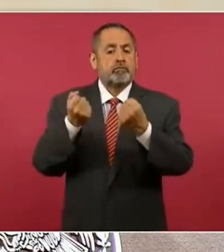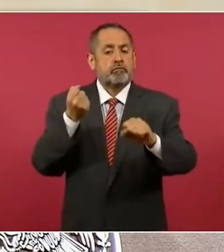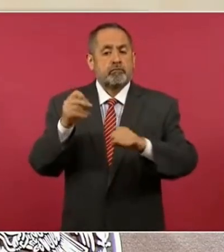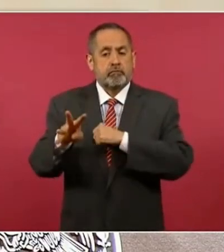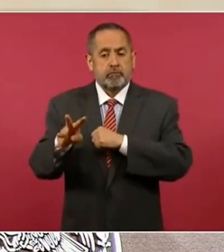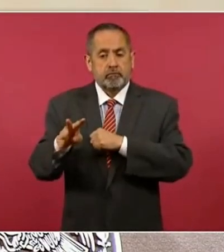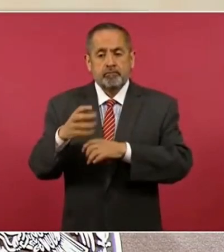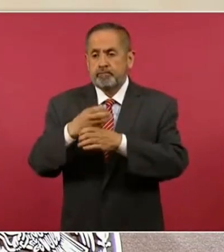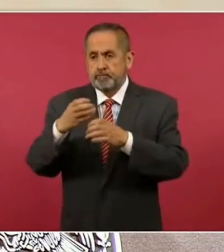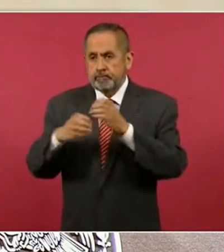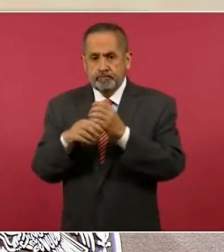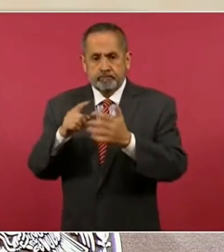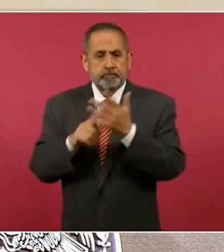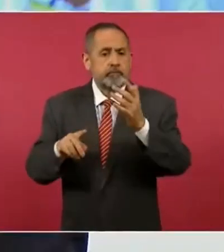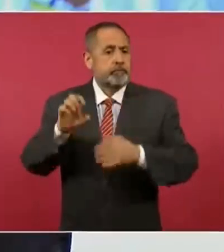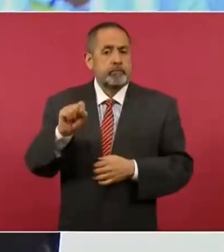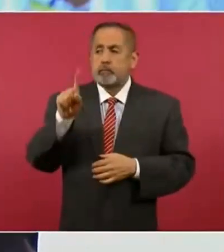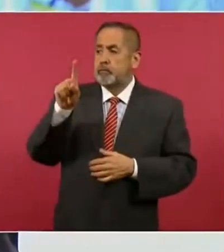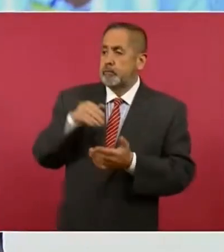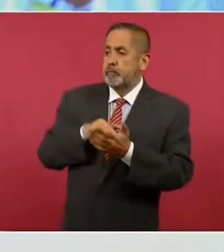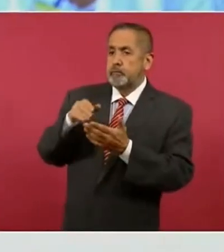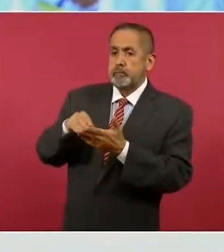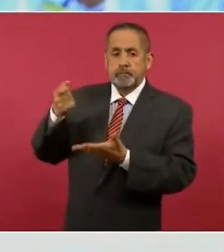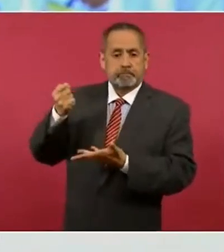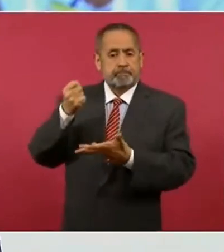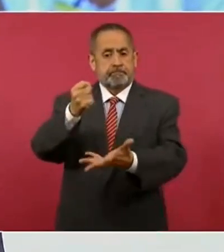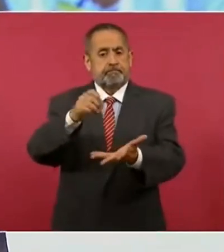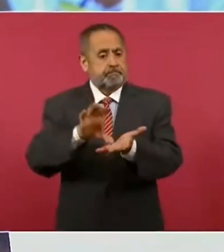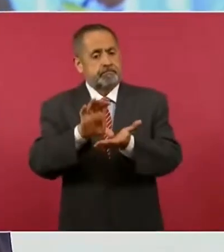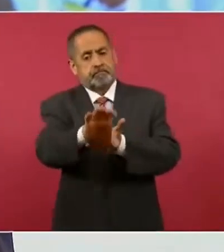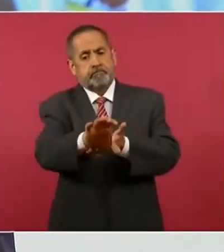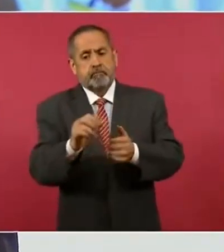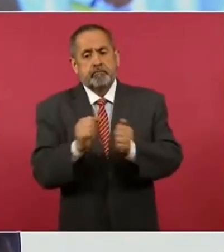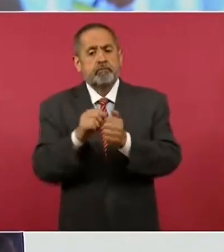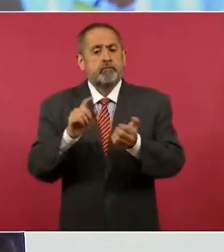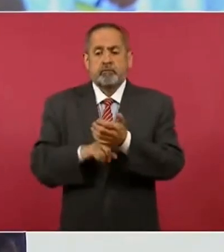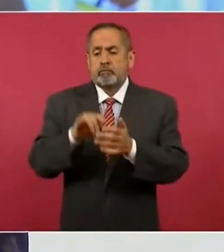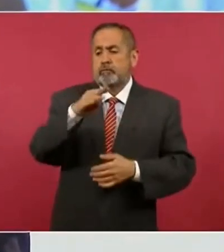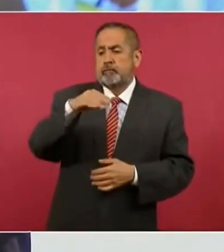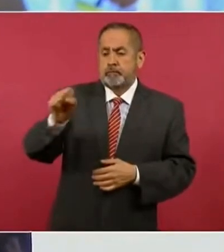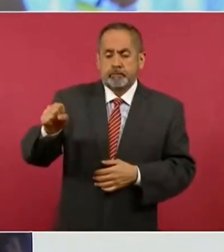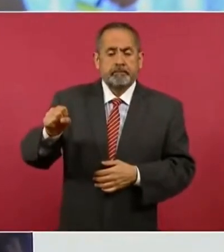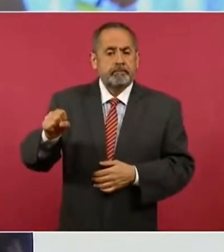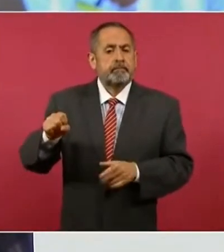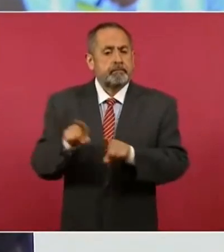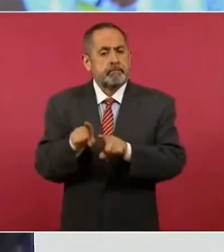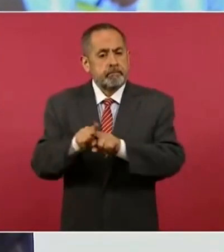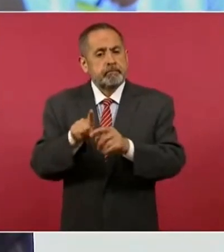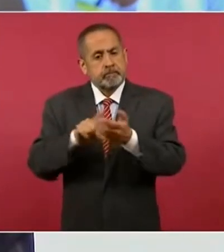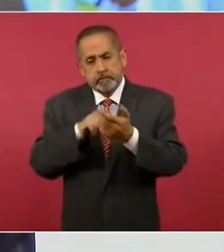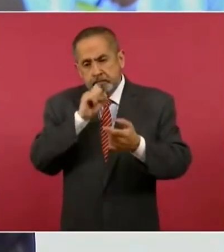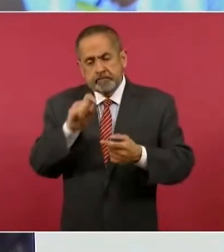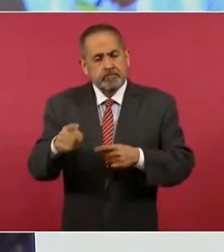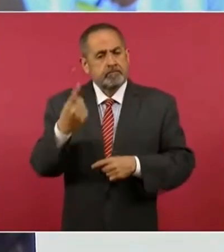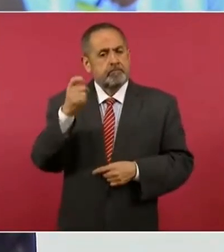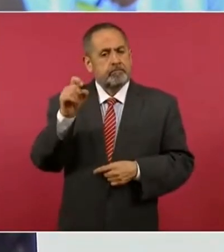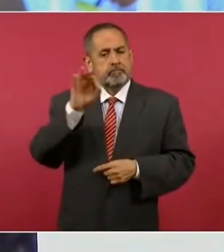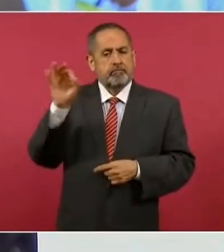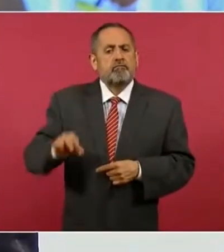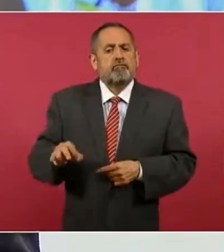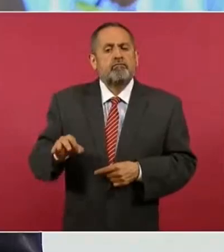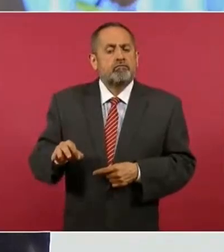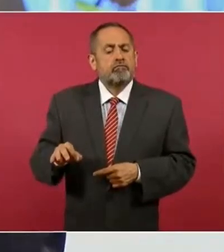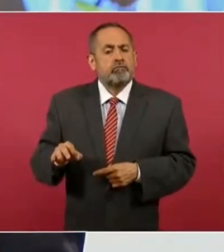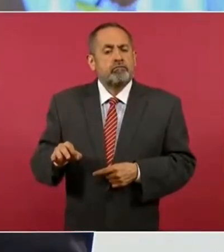1,419 bienes por 61 millones de pesos, es decir, equipamiento por parte del IMSS Bienestar, que ya se entregaron al 100% en las unidades de